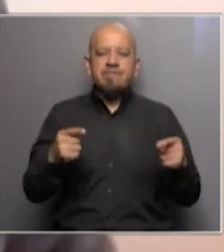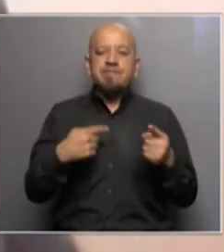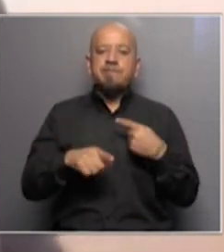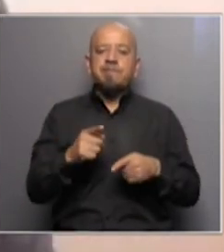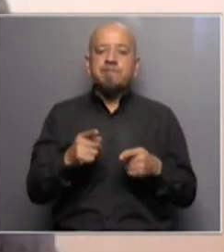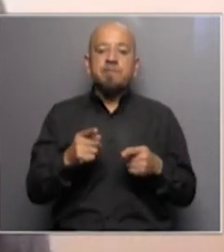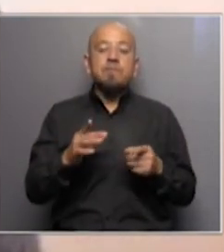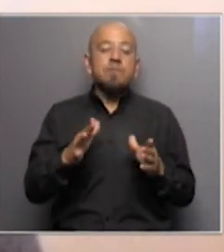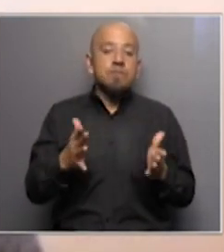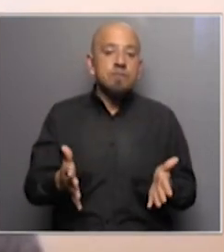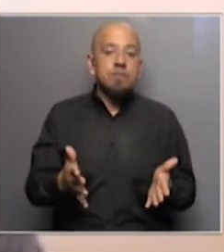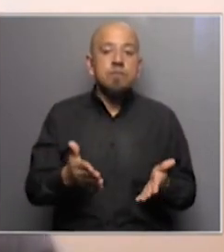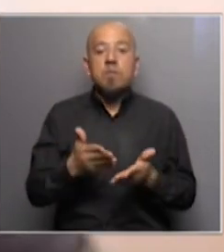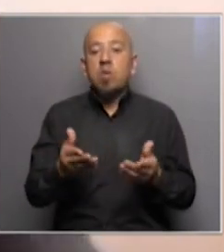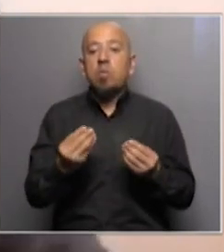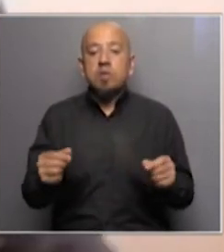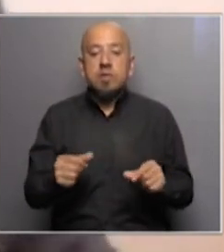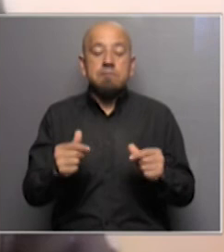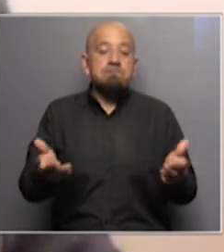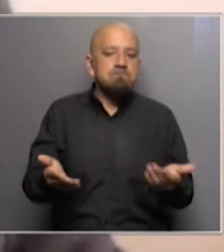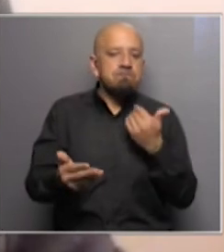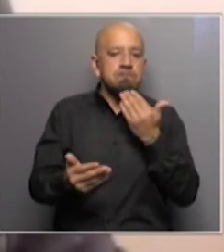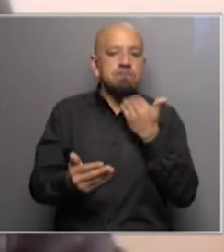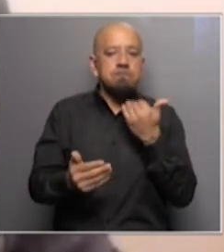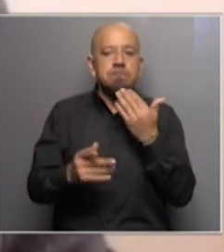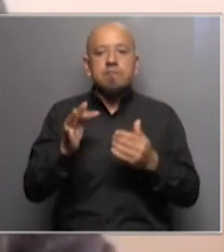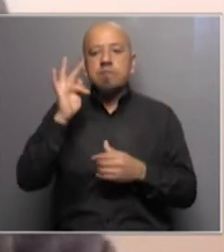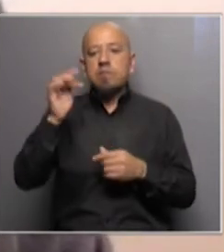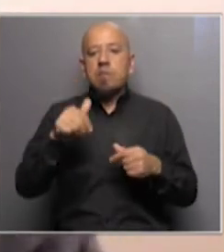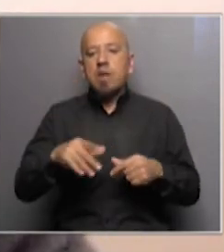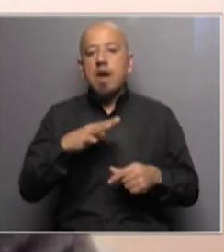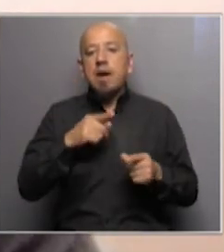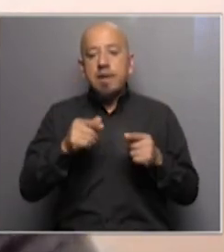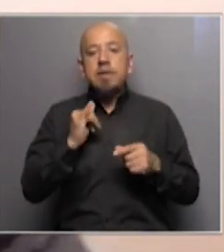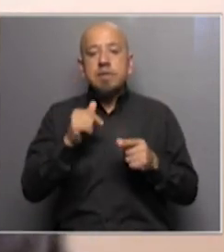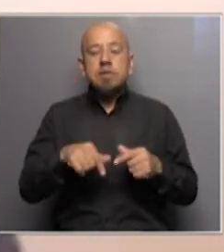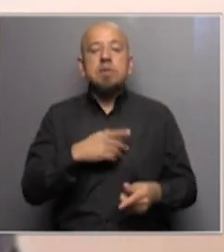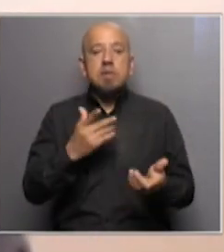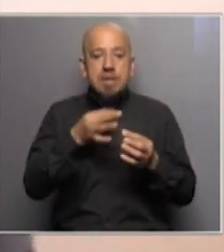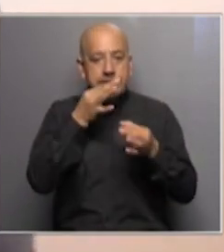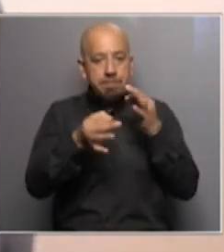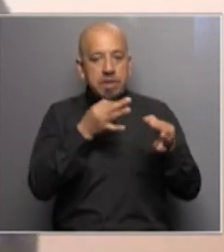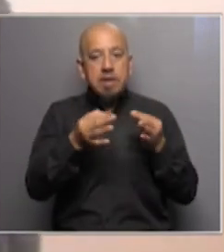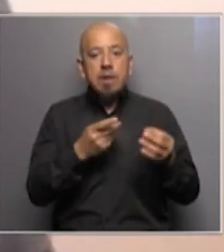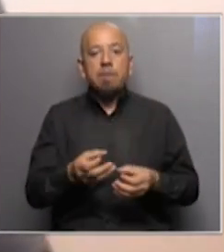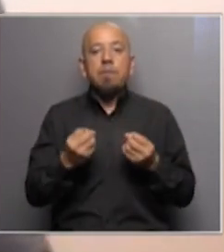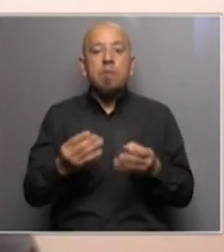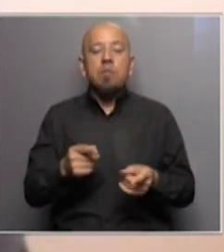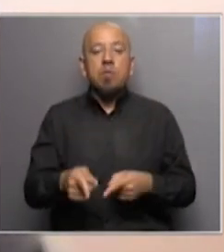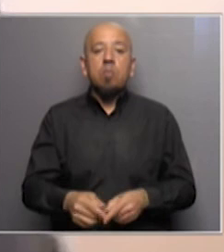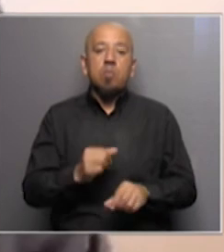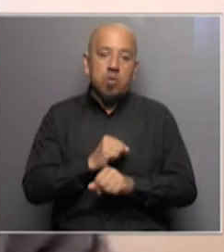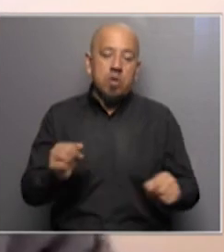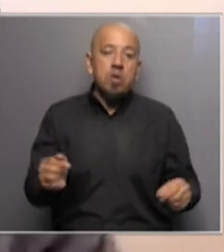bueno, hacia dónde va a parar es incierto todavía, pero bueno, por lo menos tenemos como los fundamentos detrás de los disparadores que podrían llevar